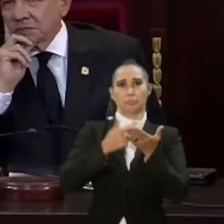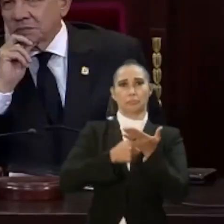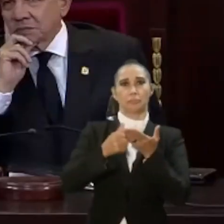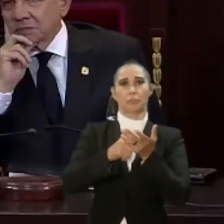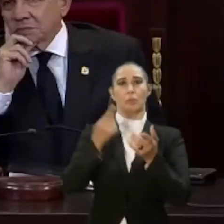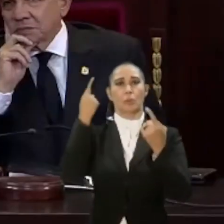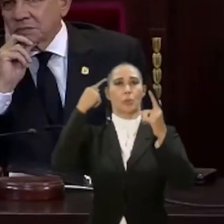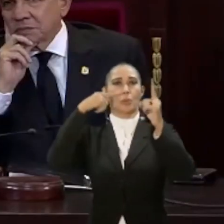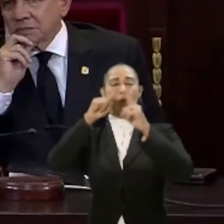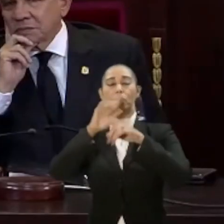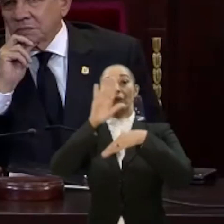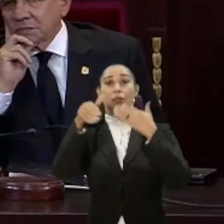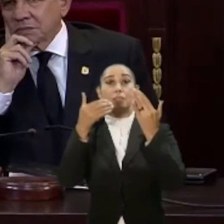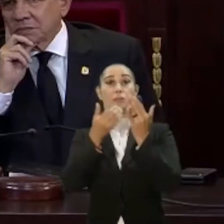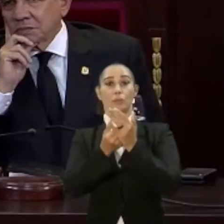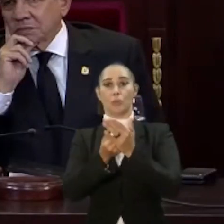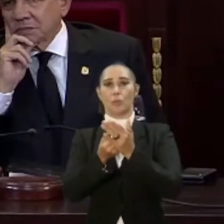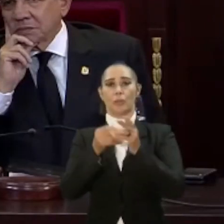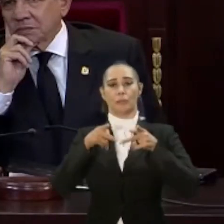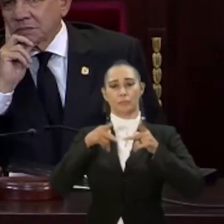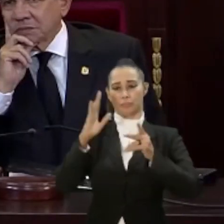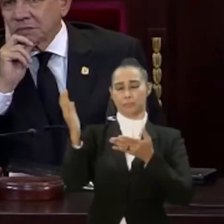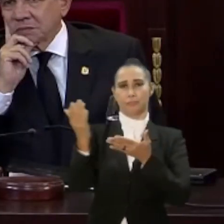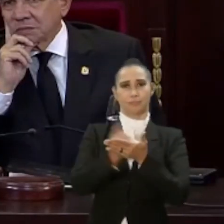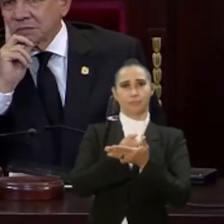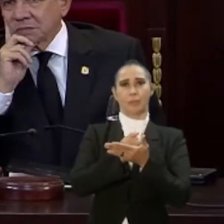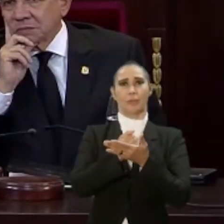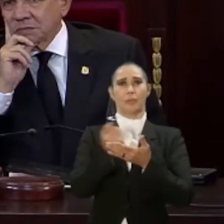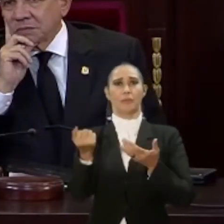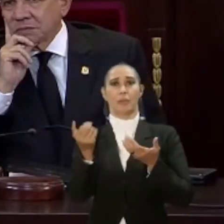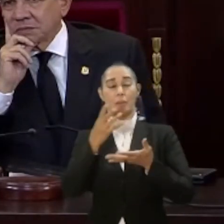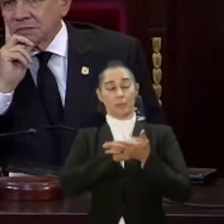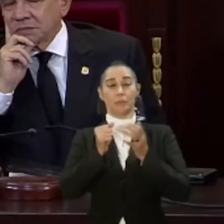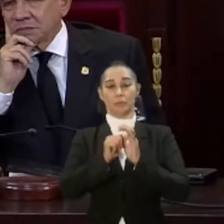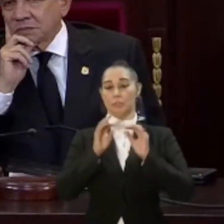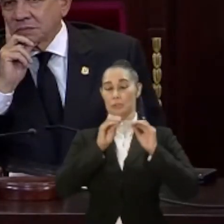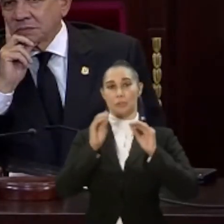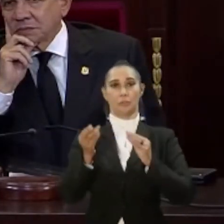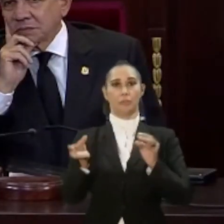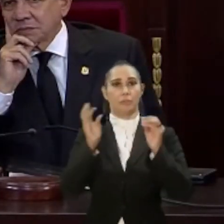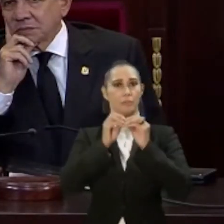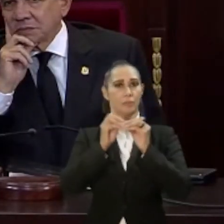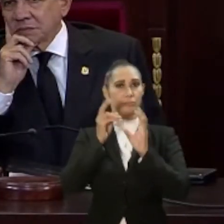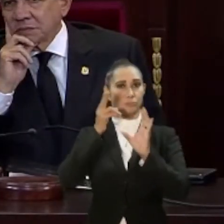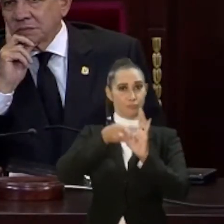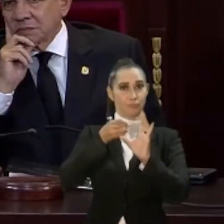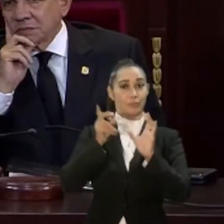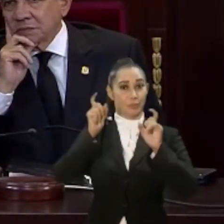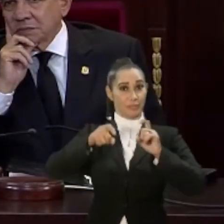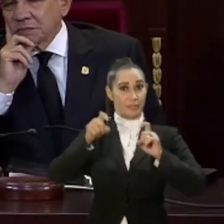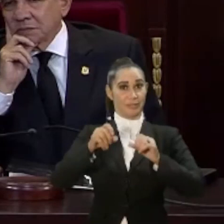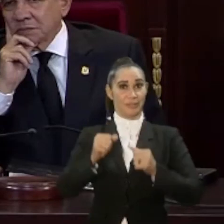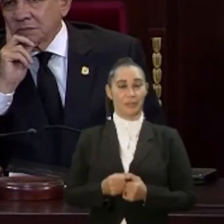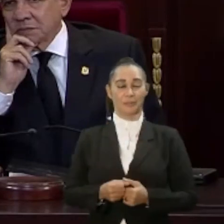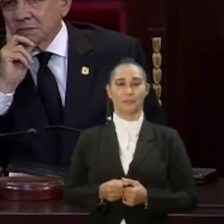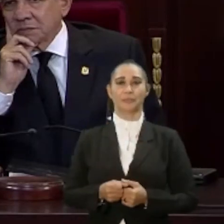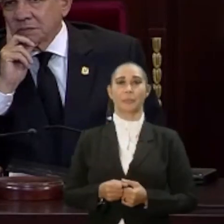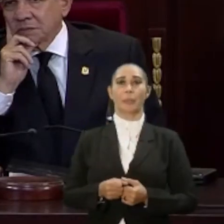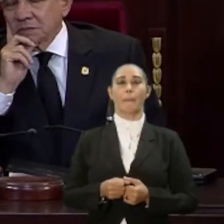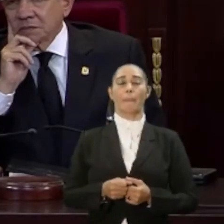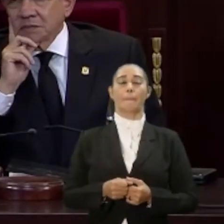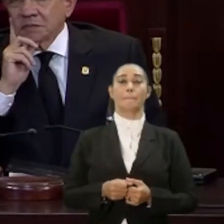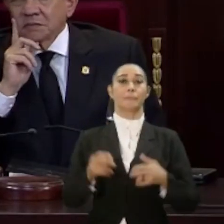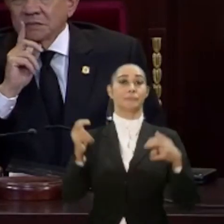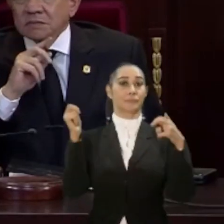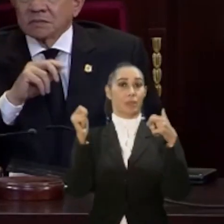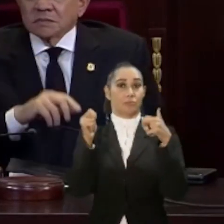propósito de optimizar todas las posibilidades de generación existentes y el acceso a los combustibles requeridos. Y es que en materia de